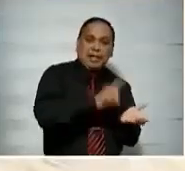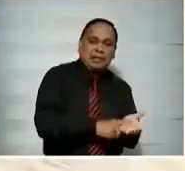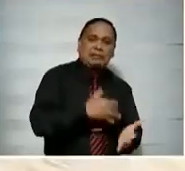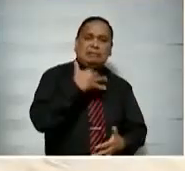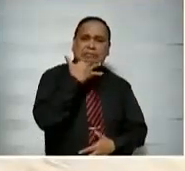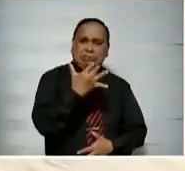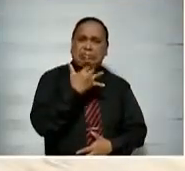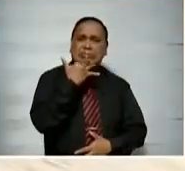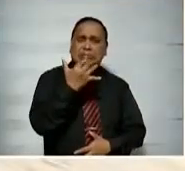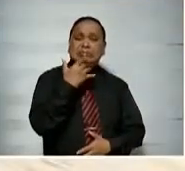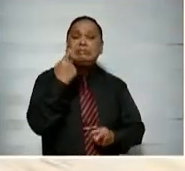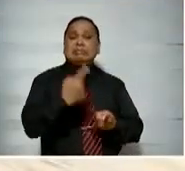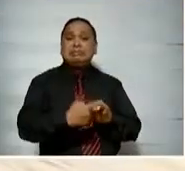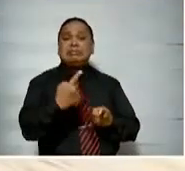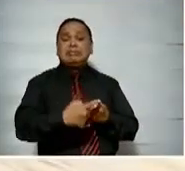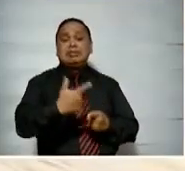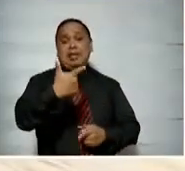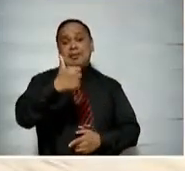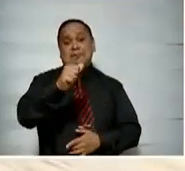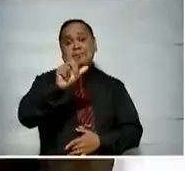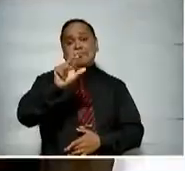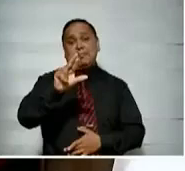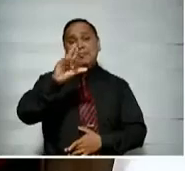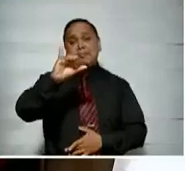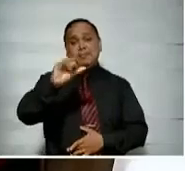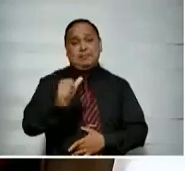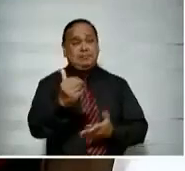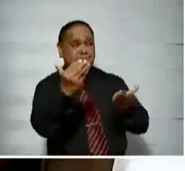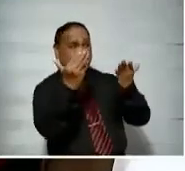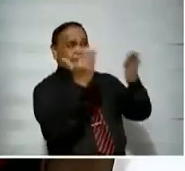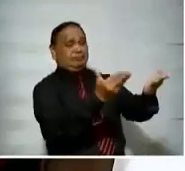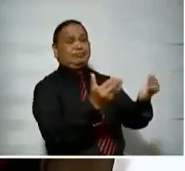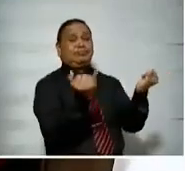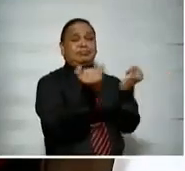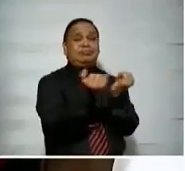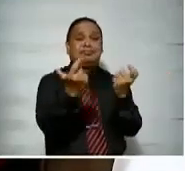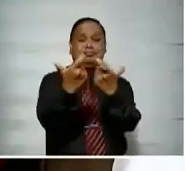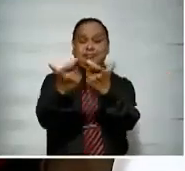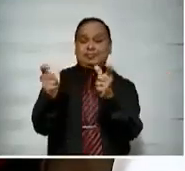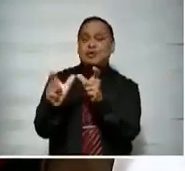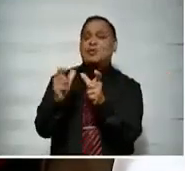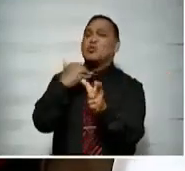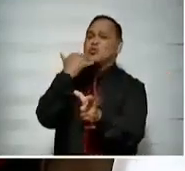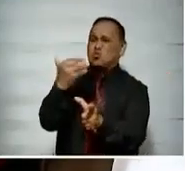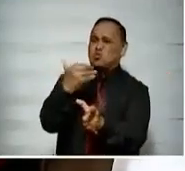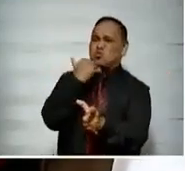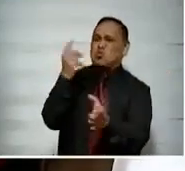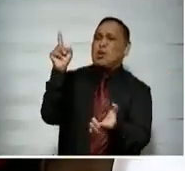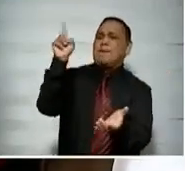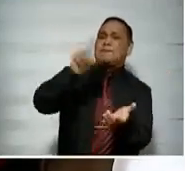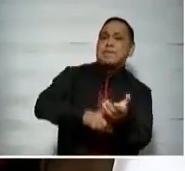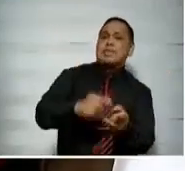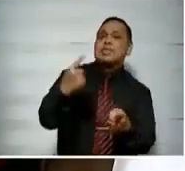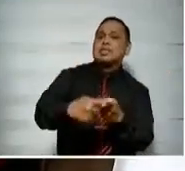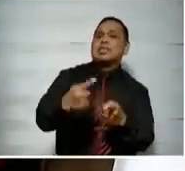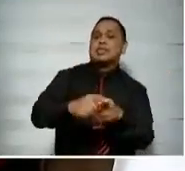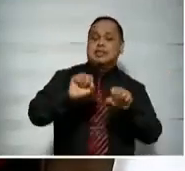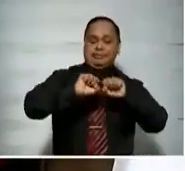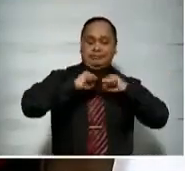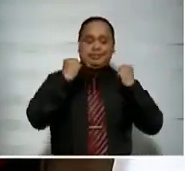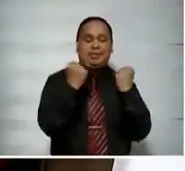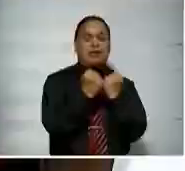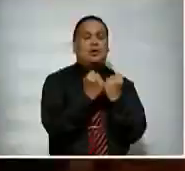propio García Luna, y le da nuevamente la razón, gobernadora, que el mayor cártel en ese momento estaba incrustado en la Secretaría de Seguridad